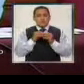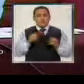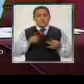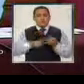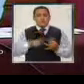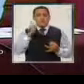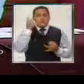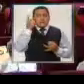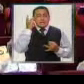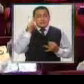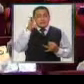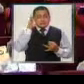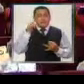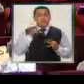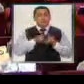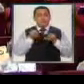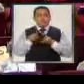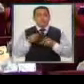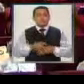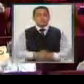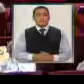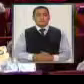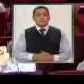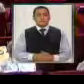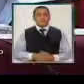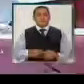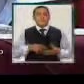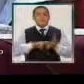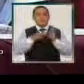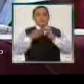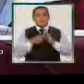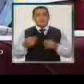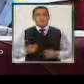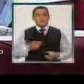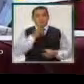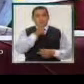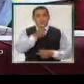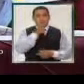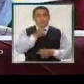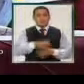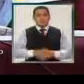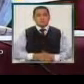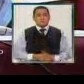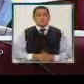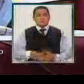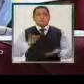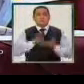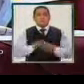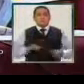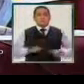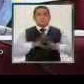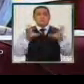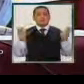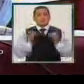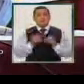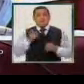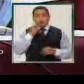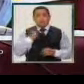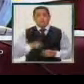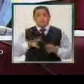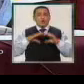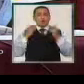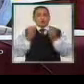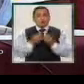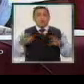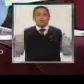Kenji Gerardo Fujimori Iguchi. Quiere decir, señores periodistas, que todos los señores